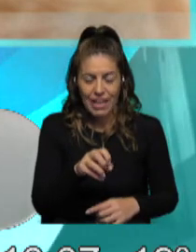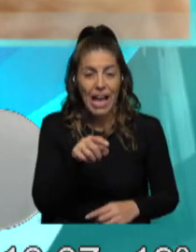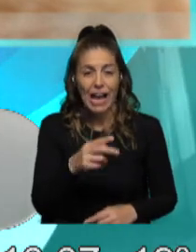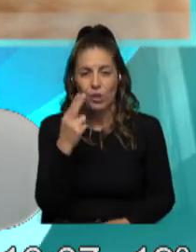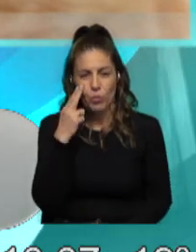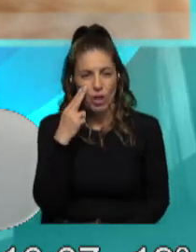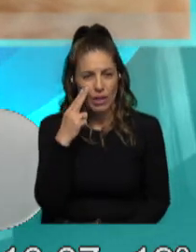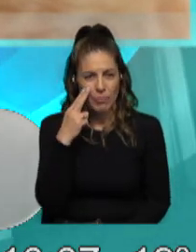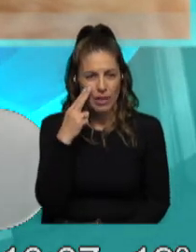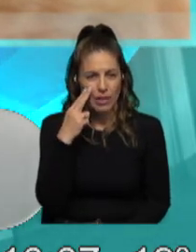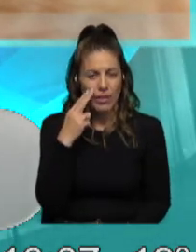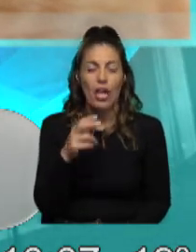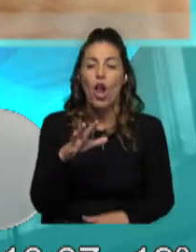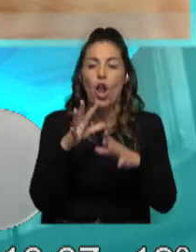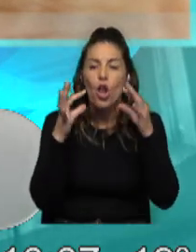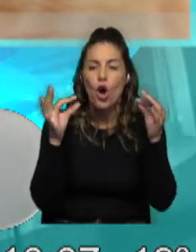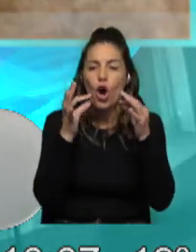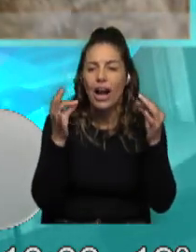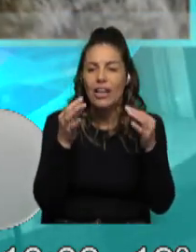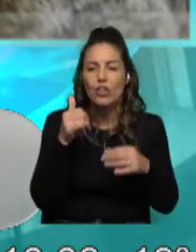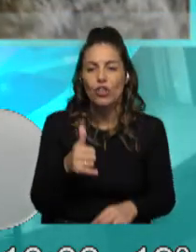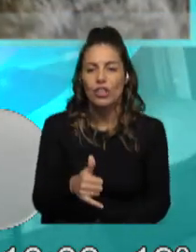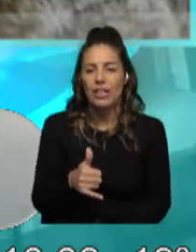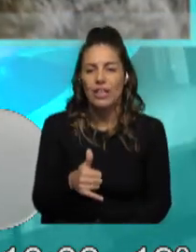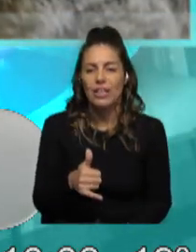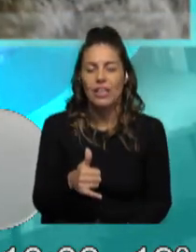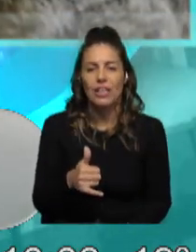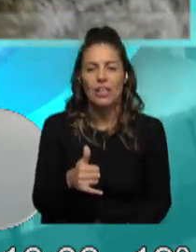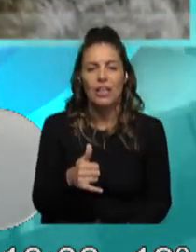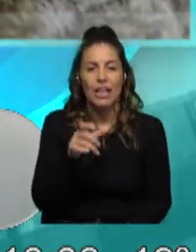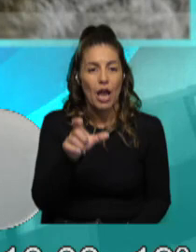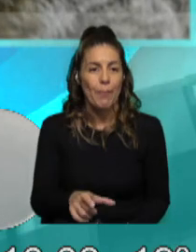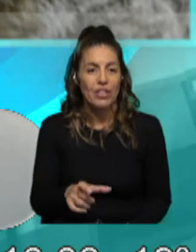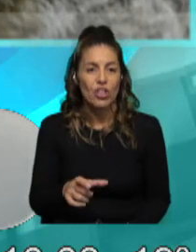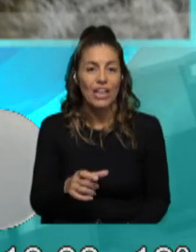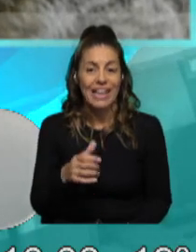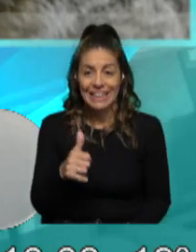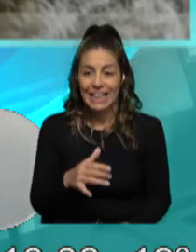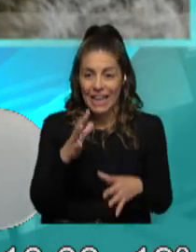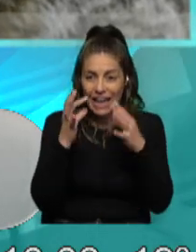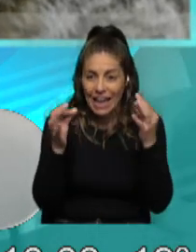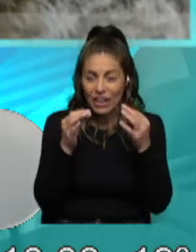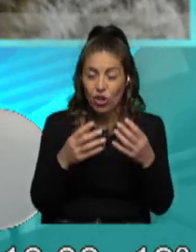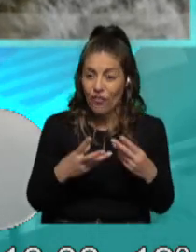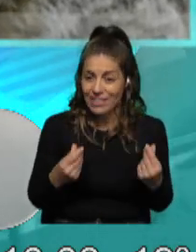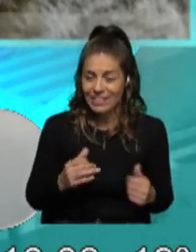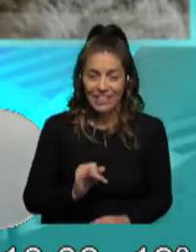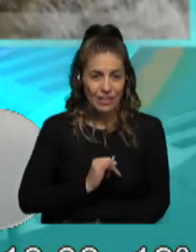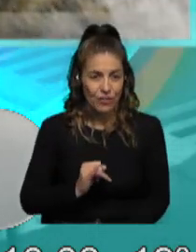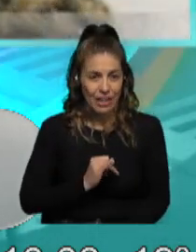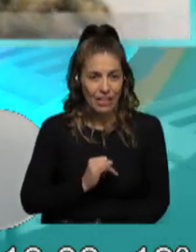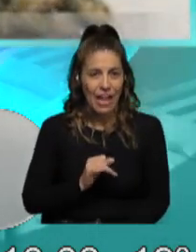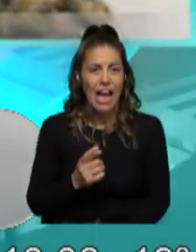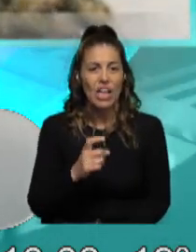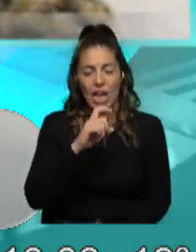A ver, los gatos tienen, nosotros con la gente que tiene gatos se va a sentir identificada seguramente, hay varias, hay una agresividad que